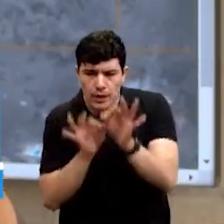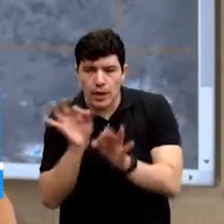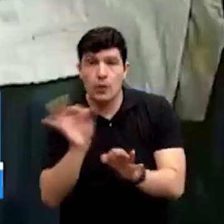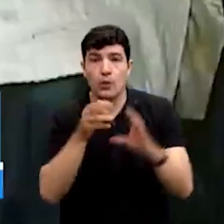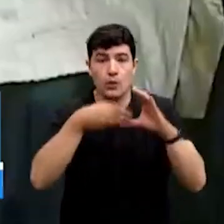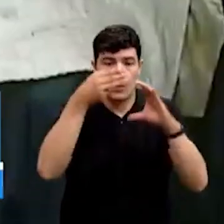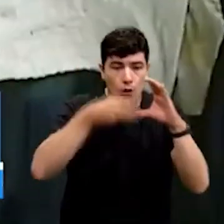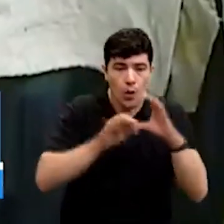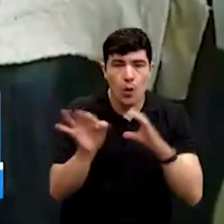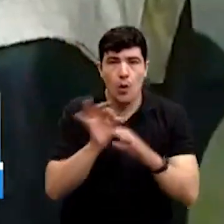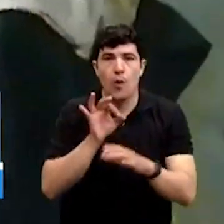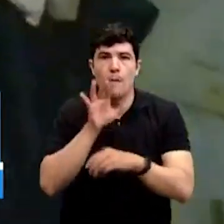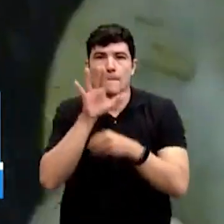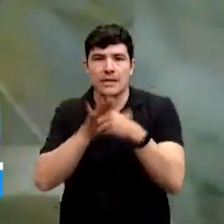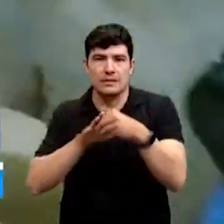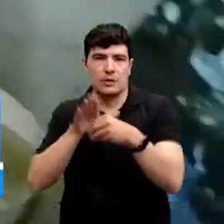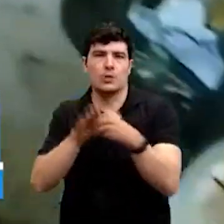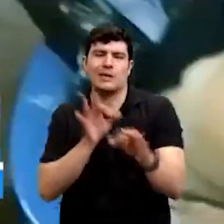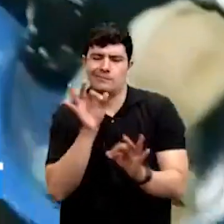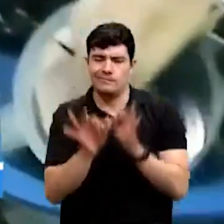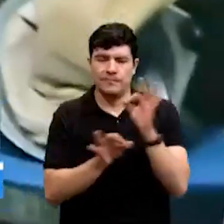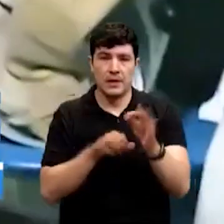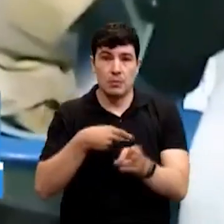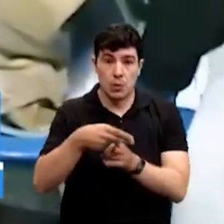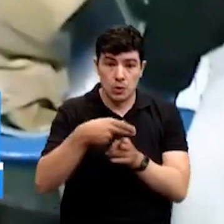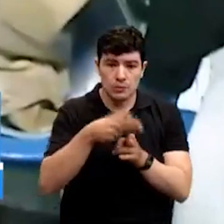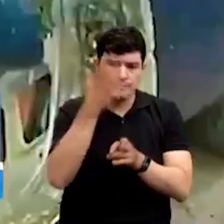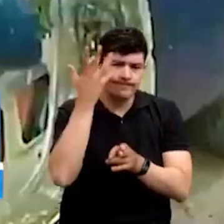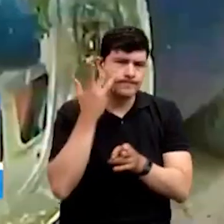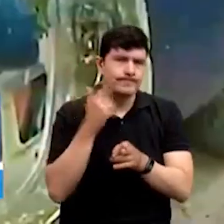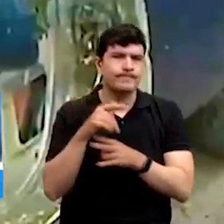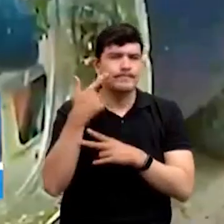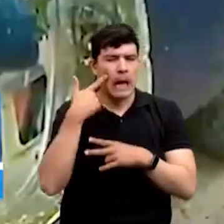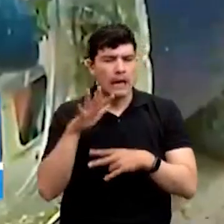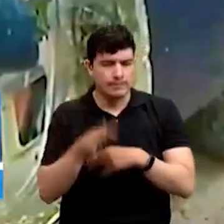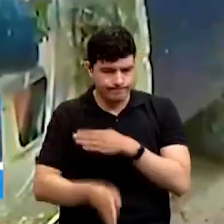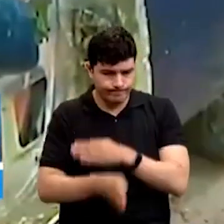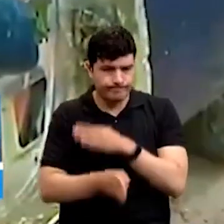las mascotas. Se prevé que en los próximos días continúen las fuertes lluvias en el departamento.